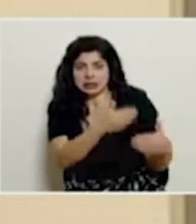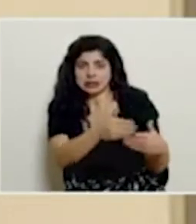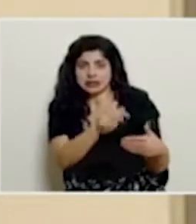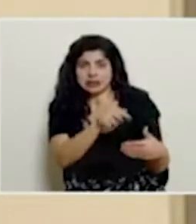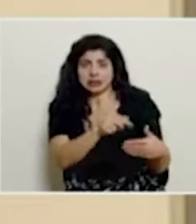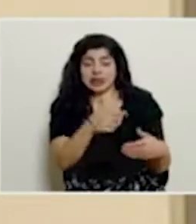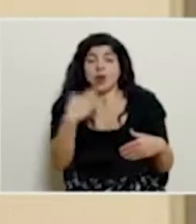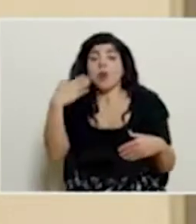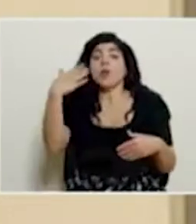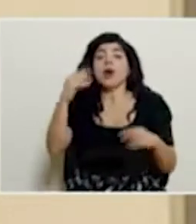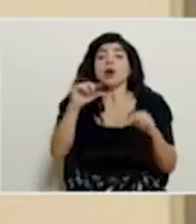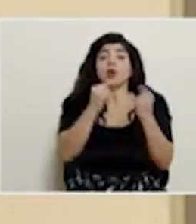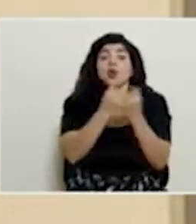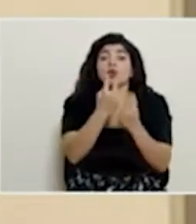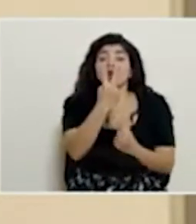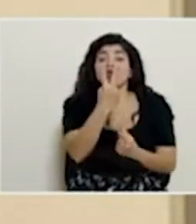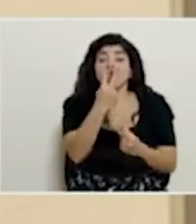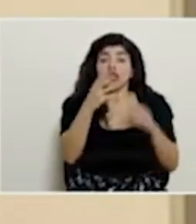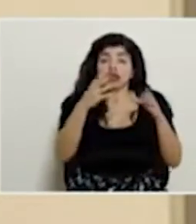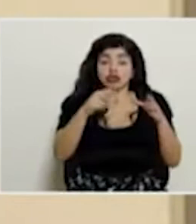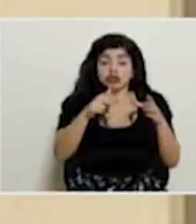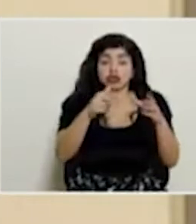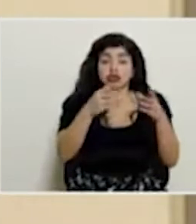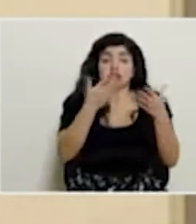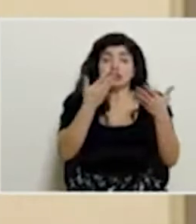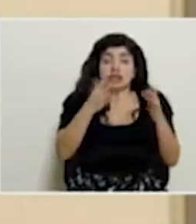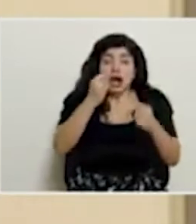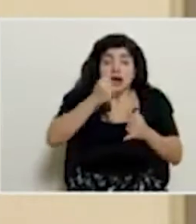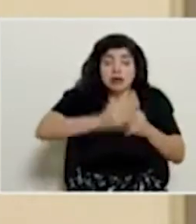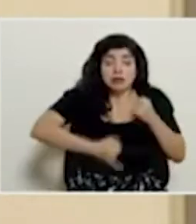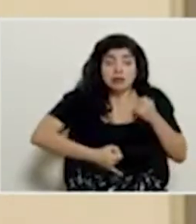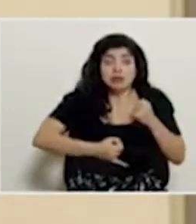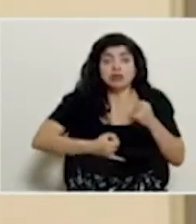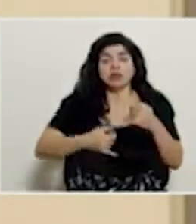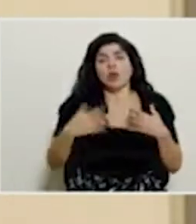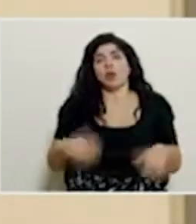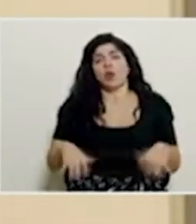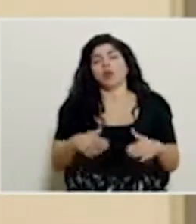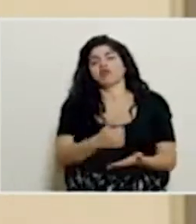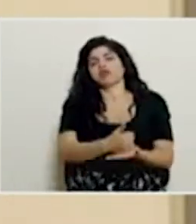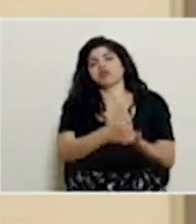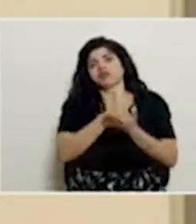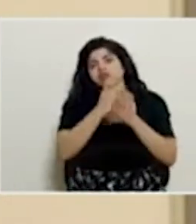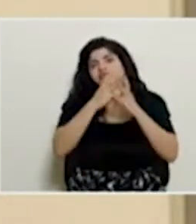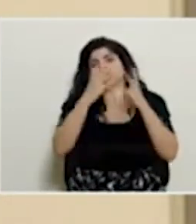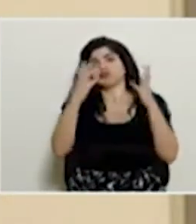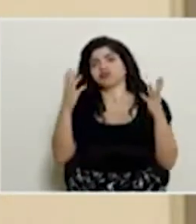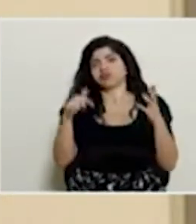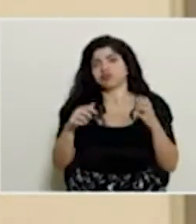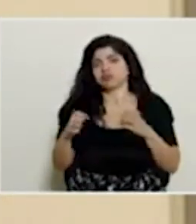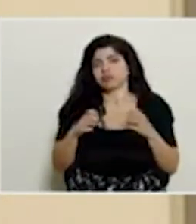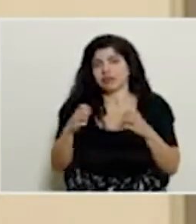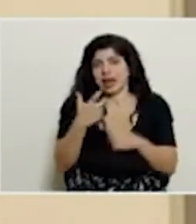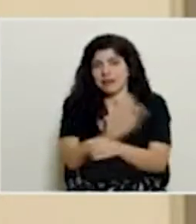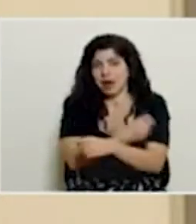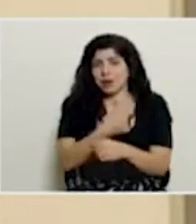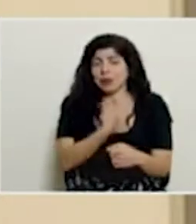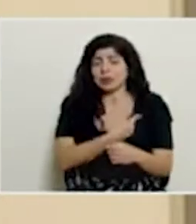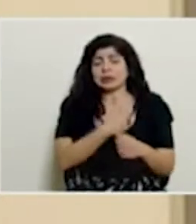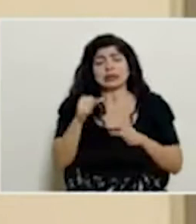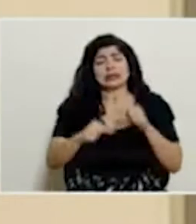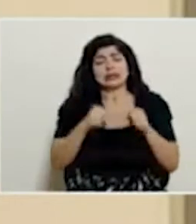hito dentro de toda la estrategia de vacunación y estamos haciendo todo lo posible para avanzar también con esa vacunación y poder